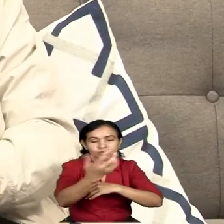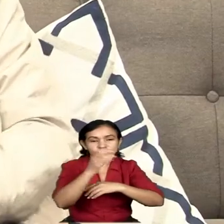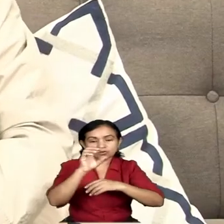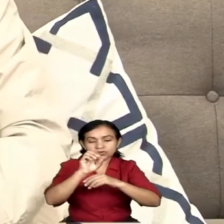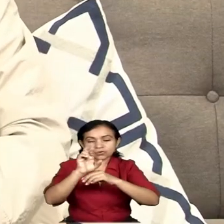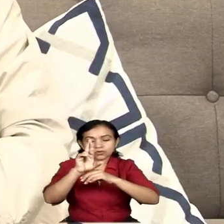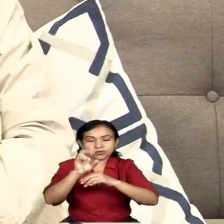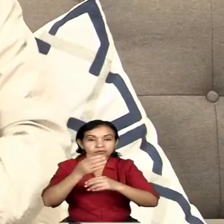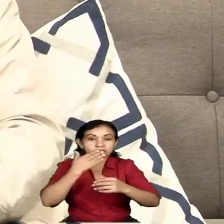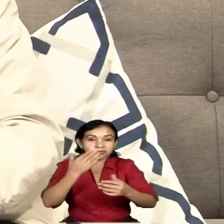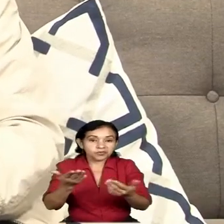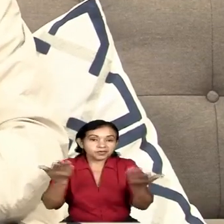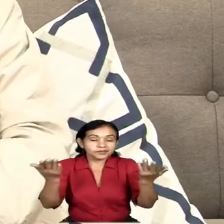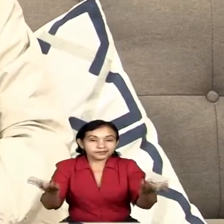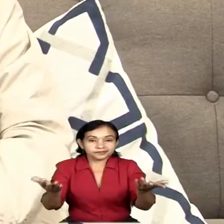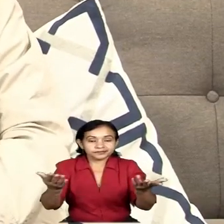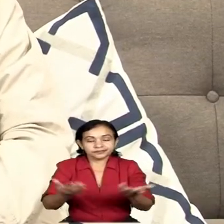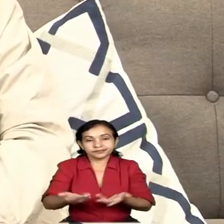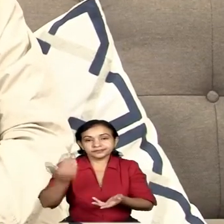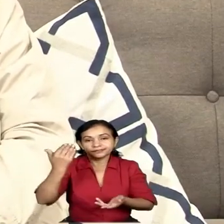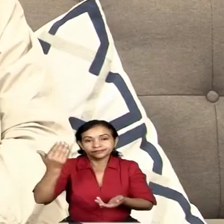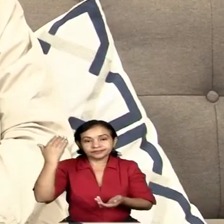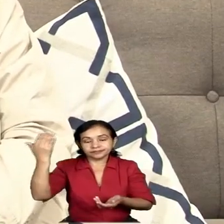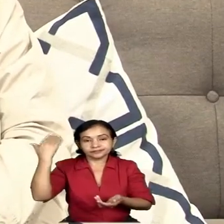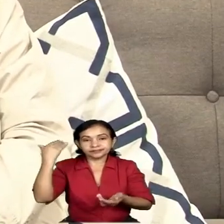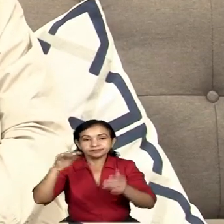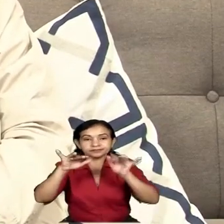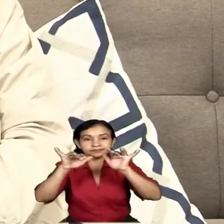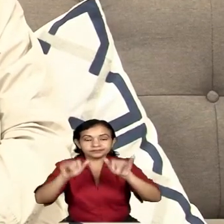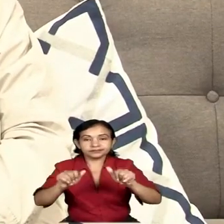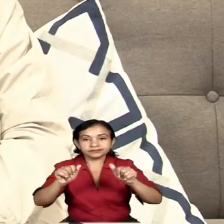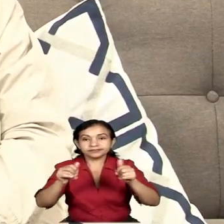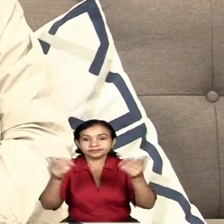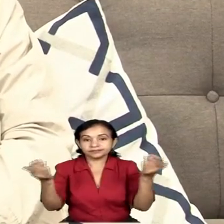Pero bueno, es parte de la historia.